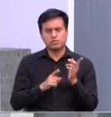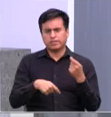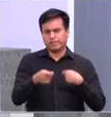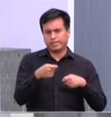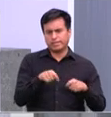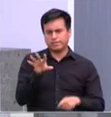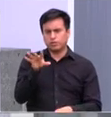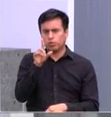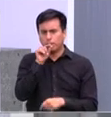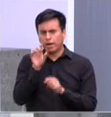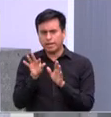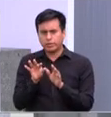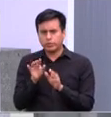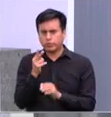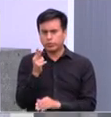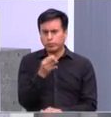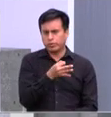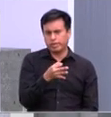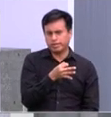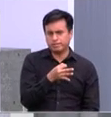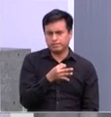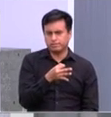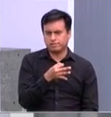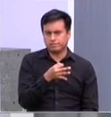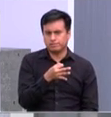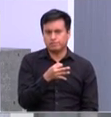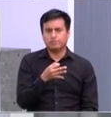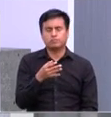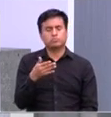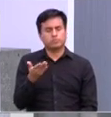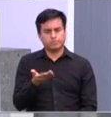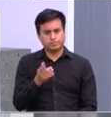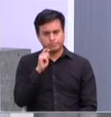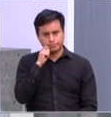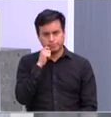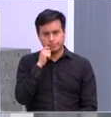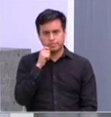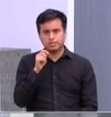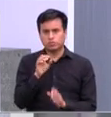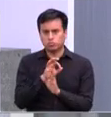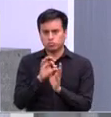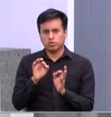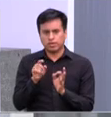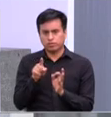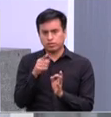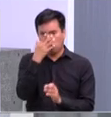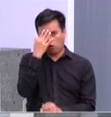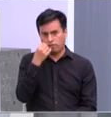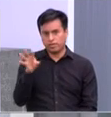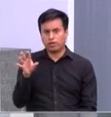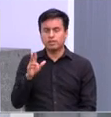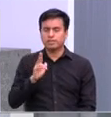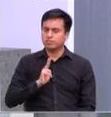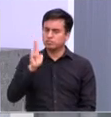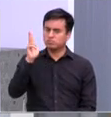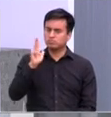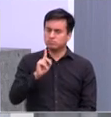5 pajarillos por 2 monedas. Pues bien, ninguno de ellos está olvidado ante